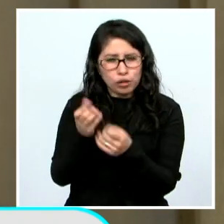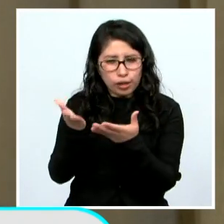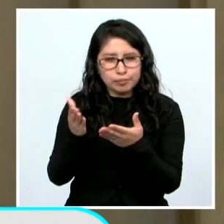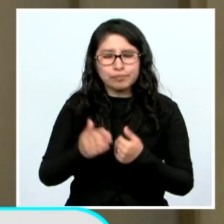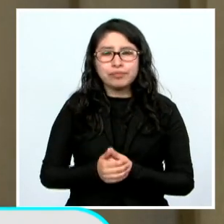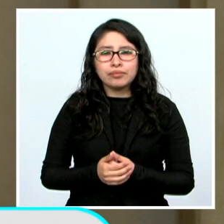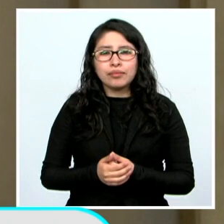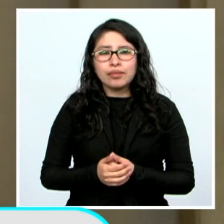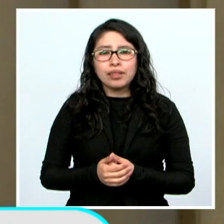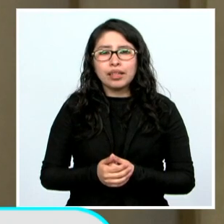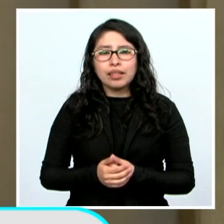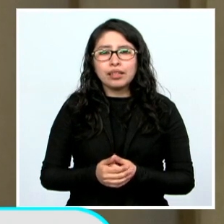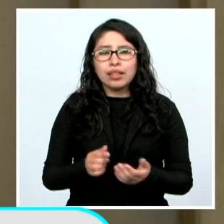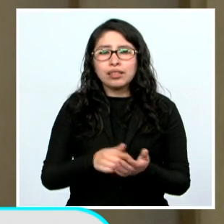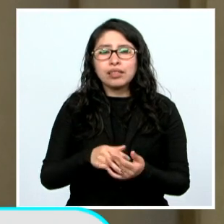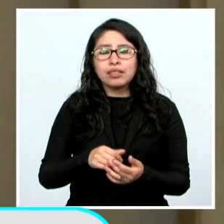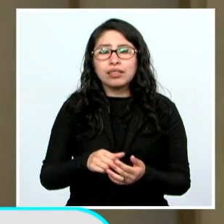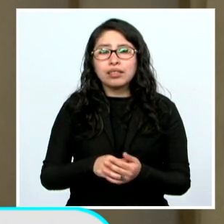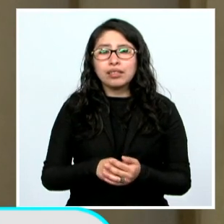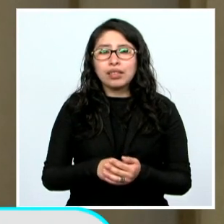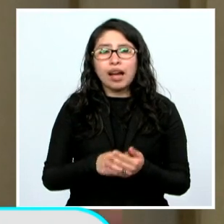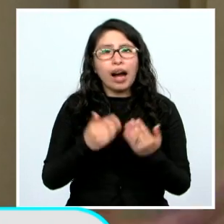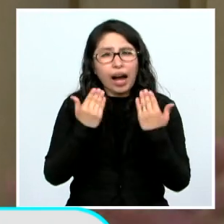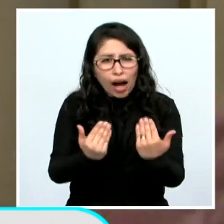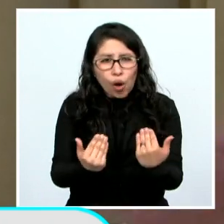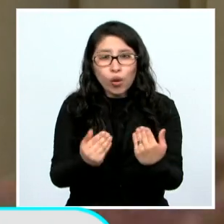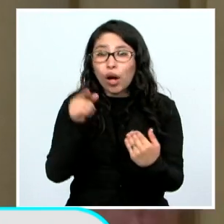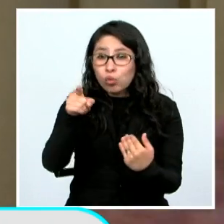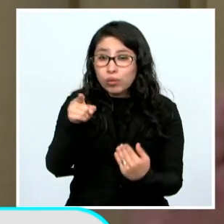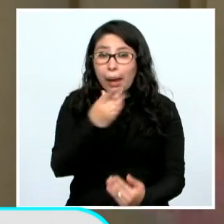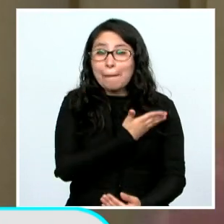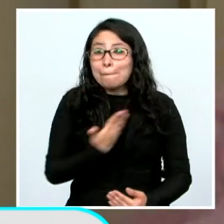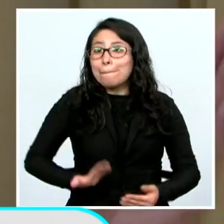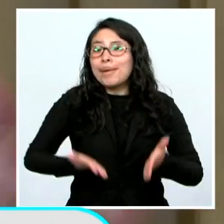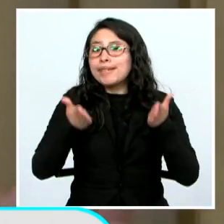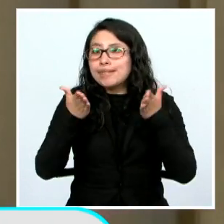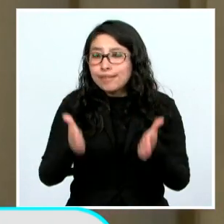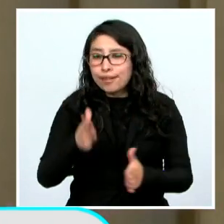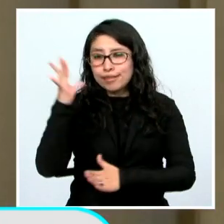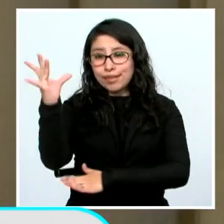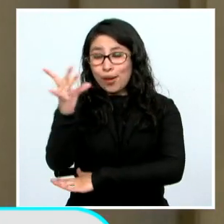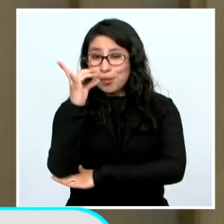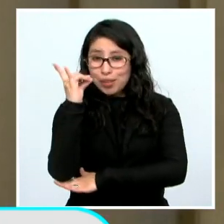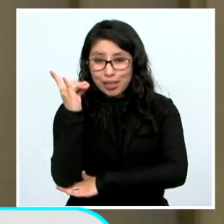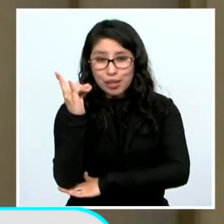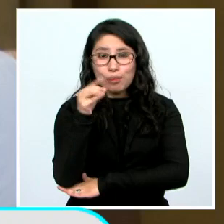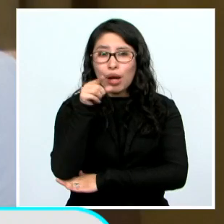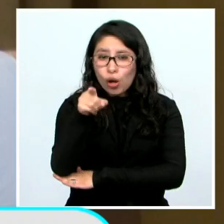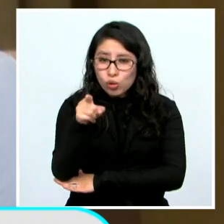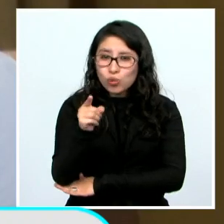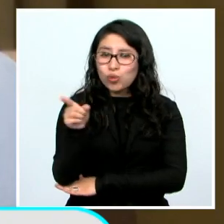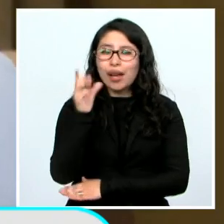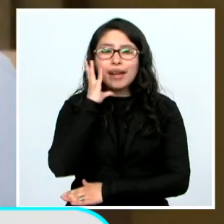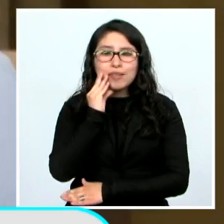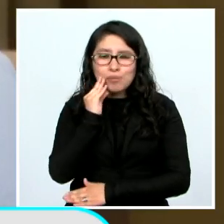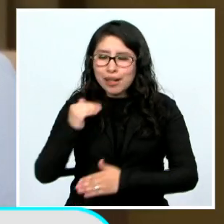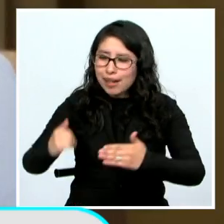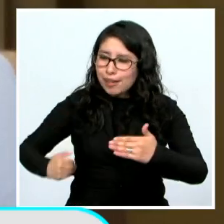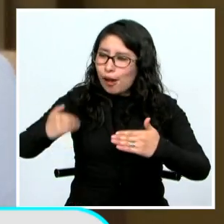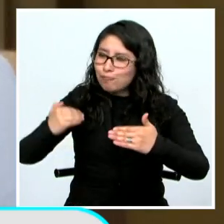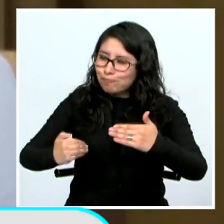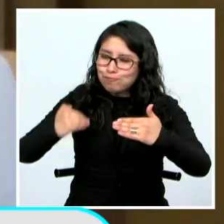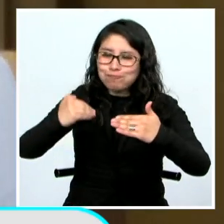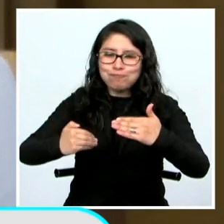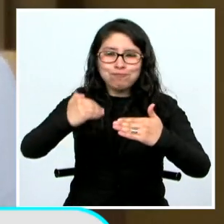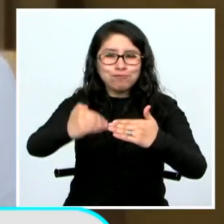hacerle también una entrevista como presidenta. Caramba, estamos un poquito ligados con cada uno de los peldaños de esta difícil carrera y